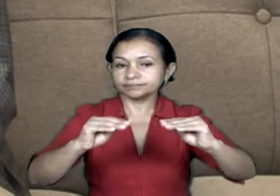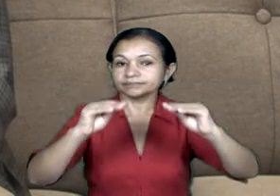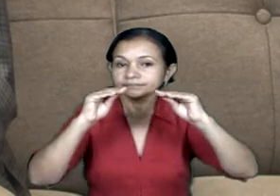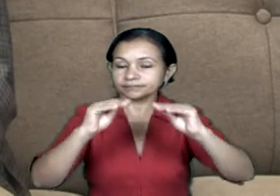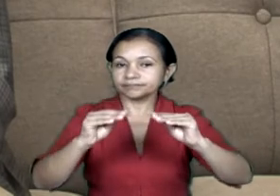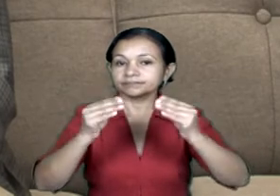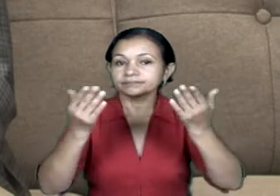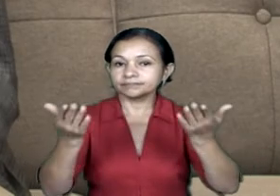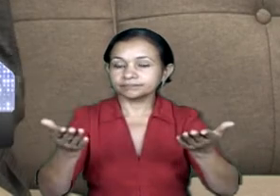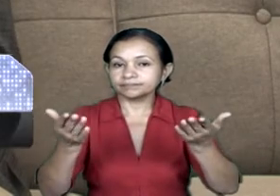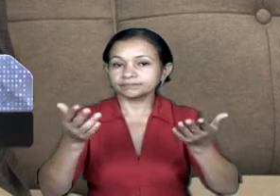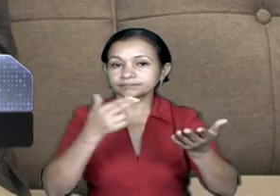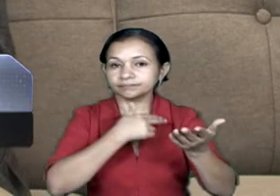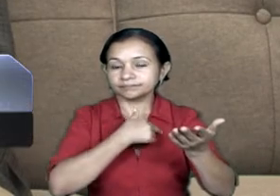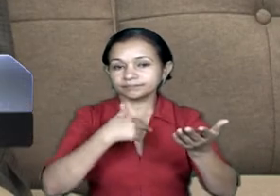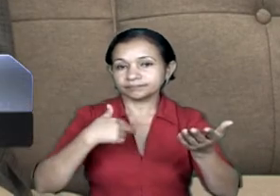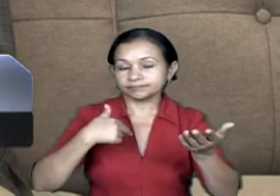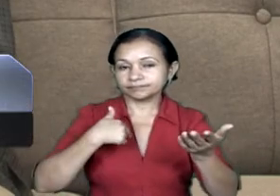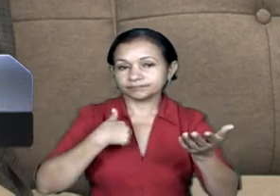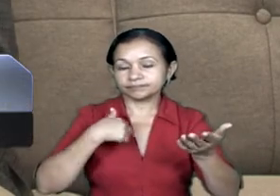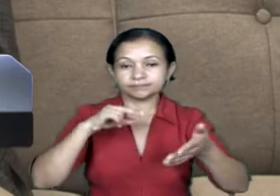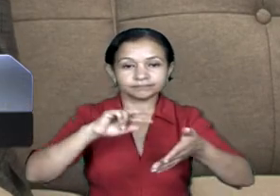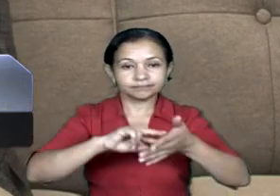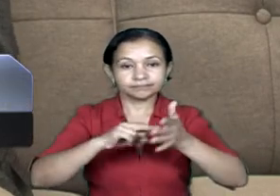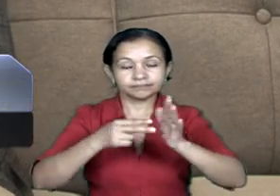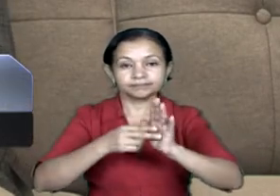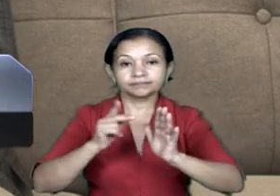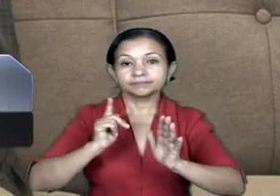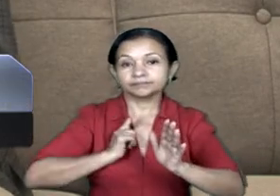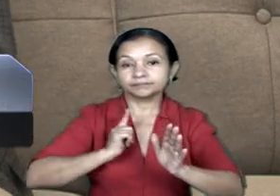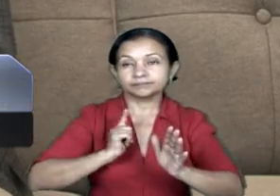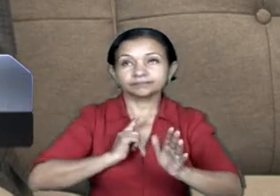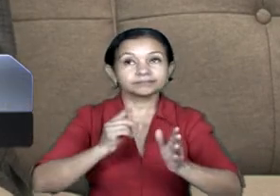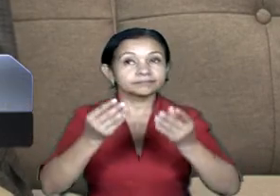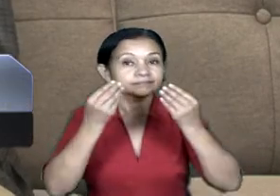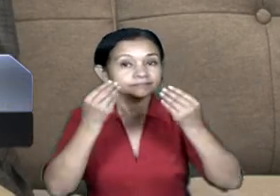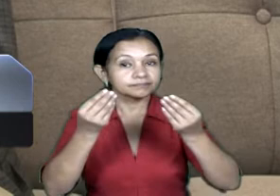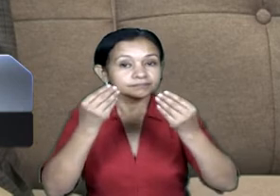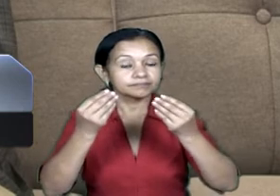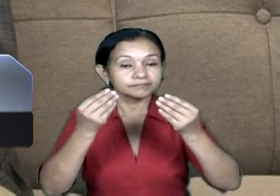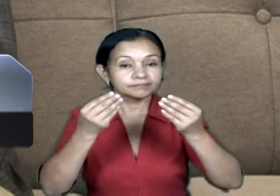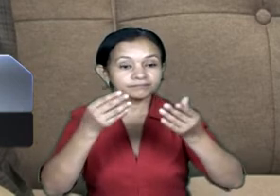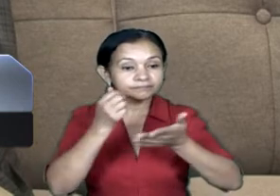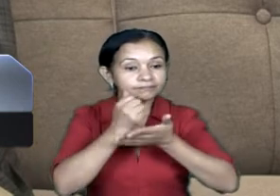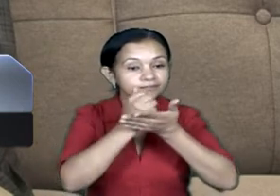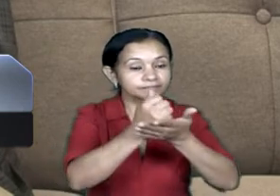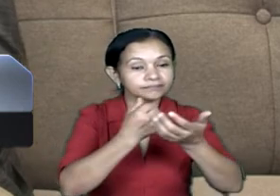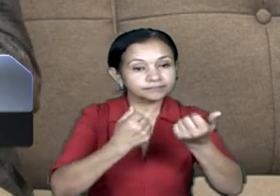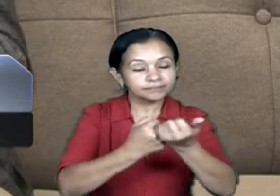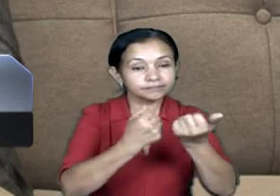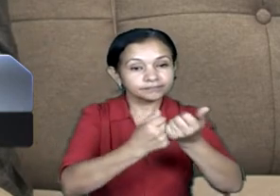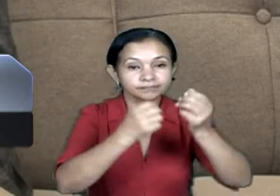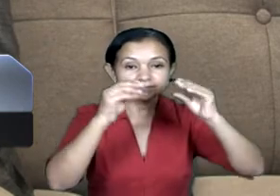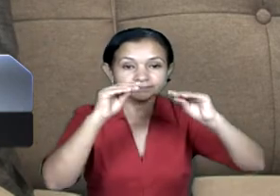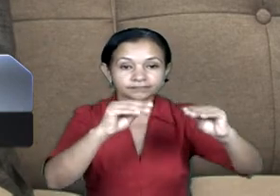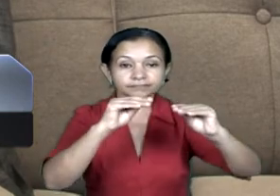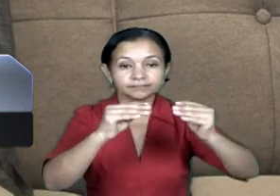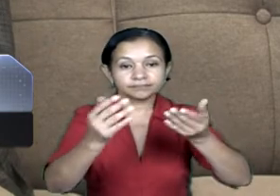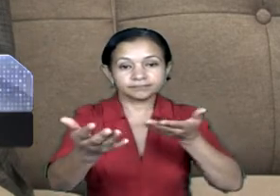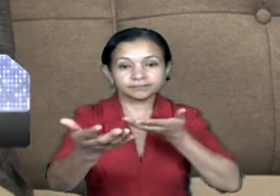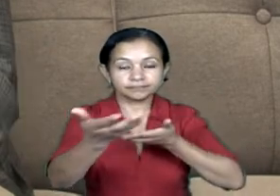por eso claro, hemos tenido mucha experiencia en la educación y también quisiéramos